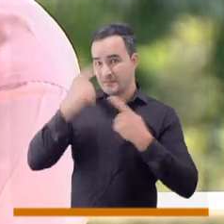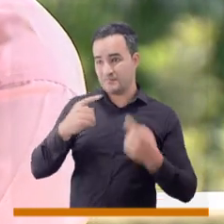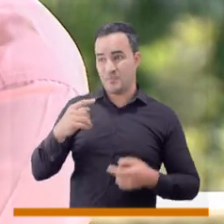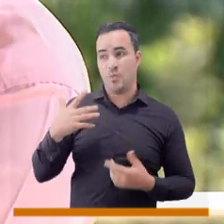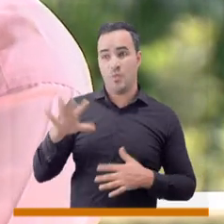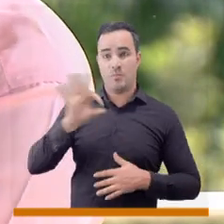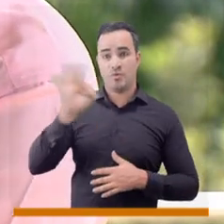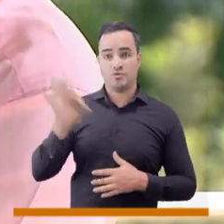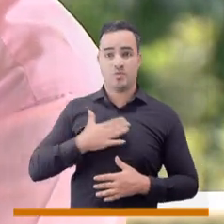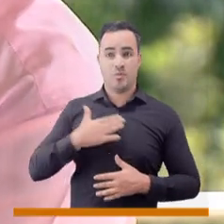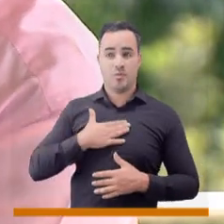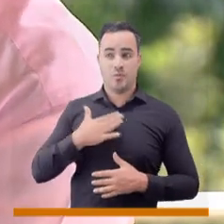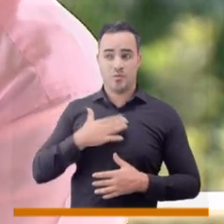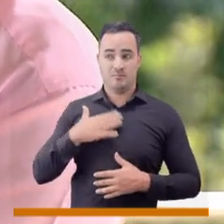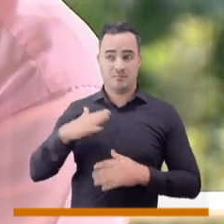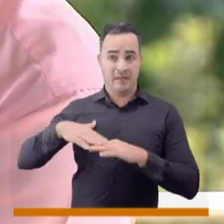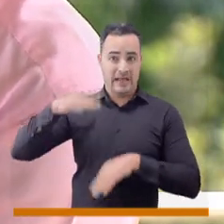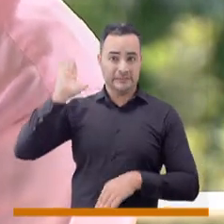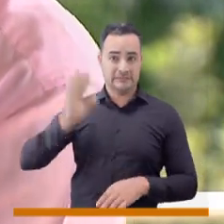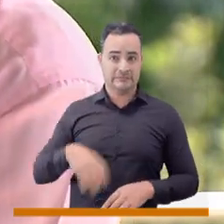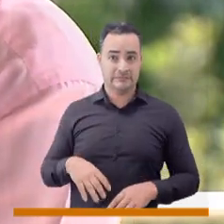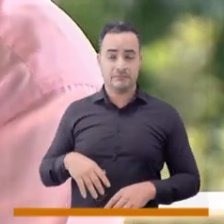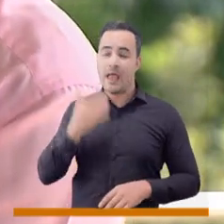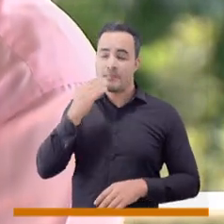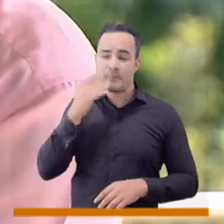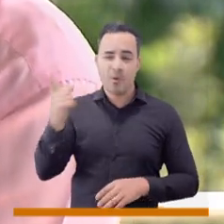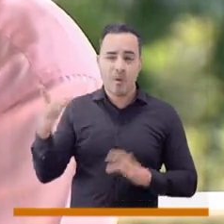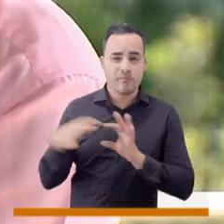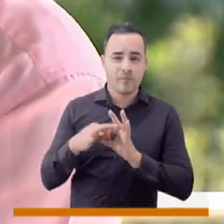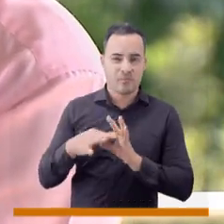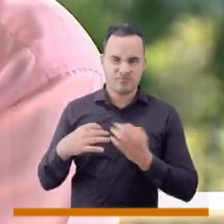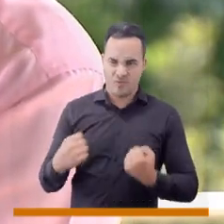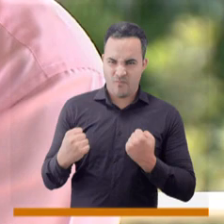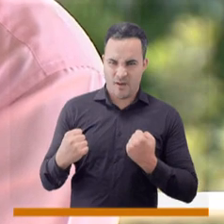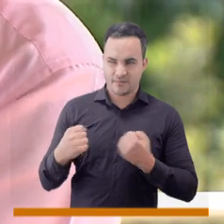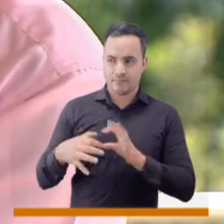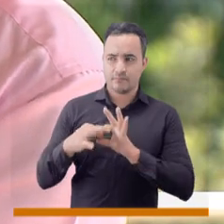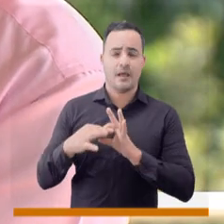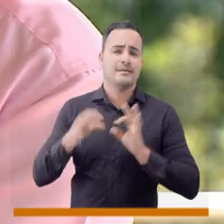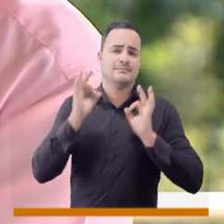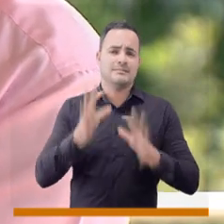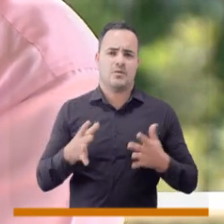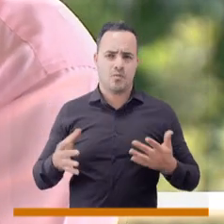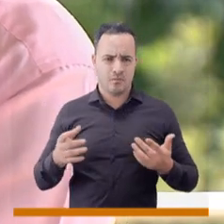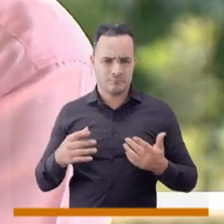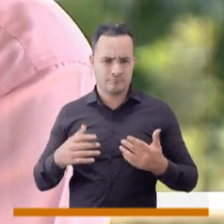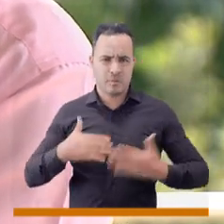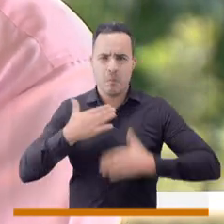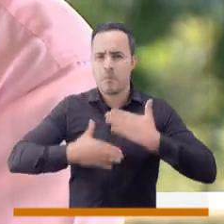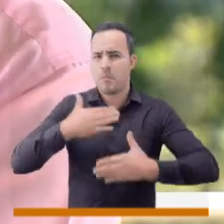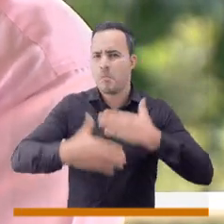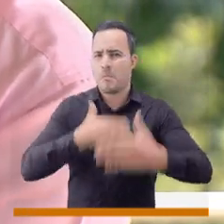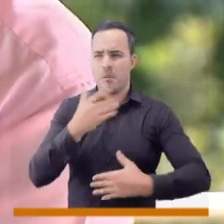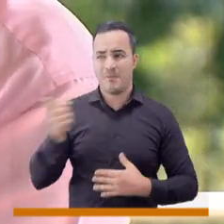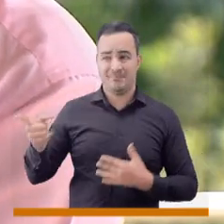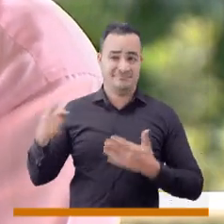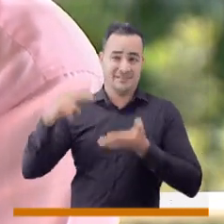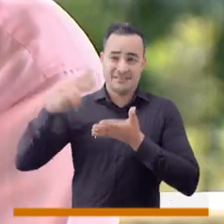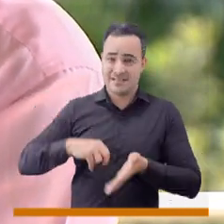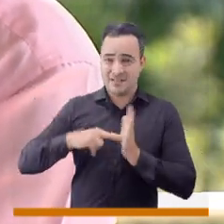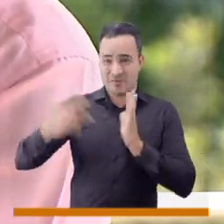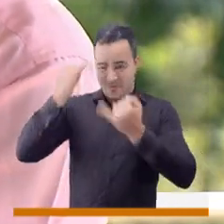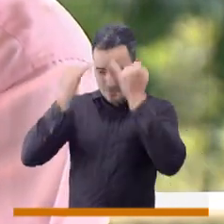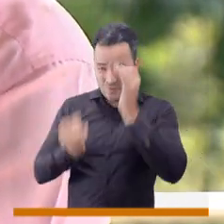Tigo es un motor de desarrollo de las actividades en torno a él, tendríamos una ciudad de ciencia, tecnología e innovación que recibe